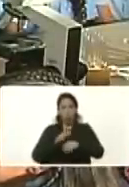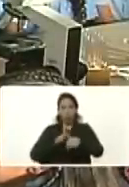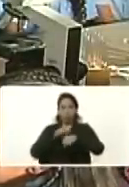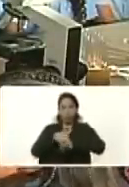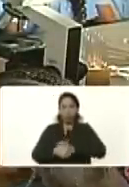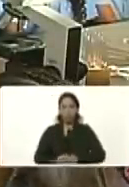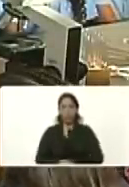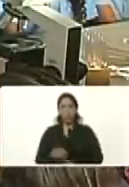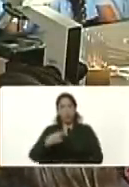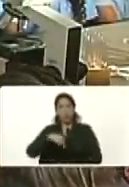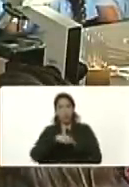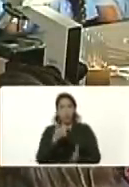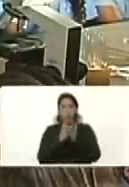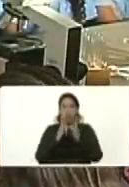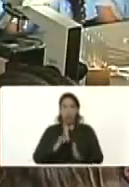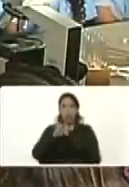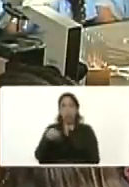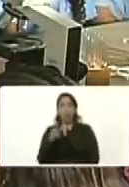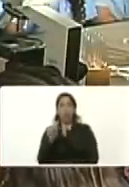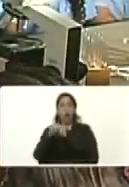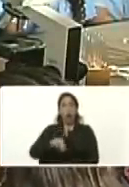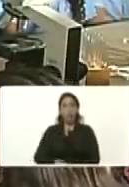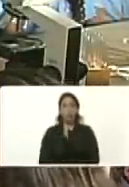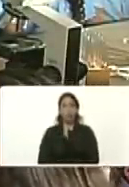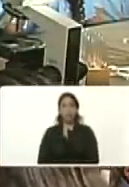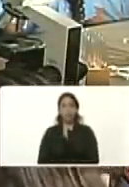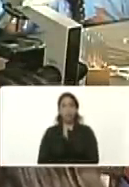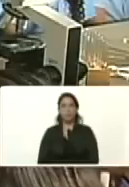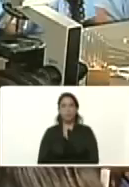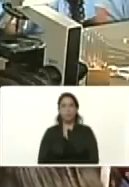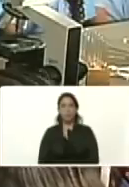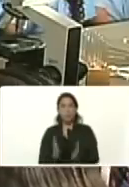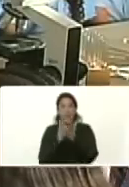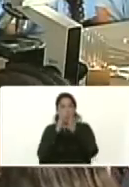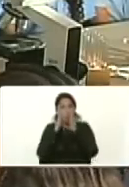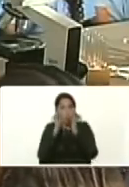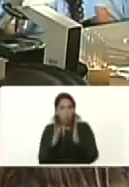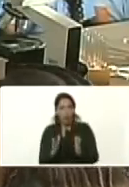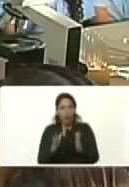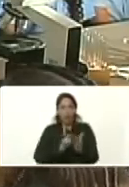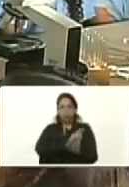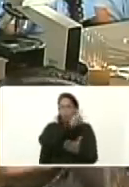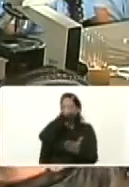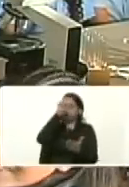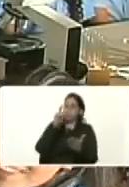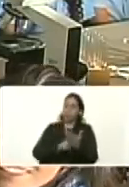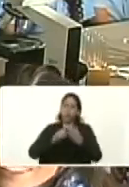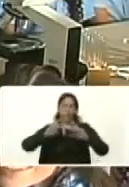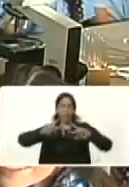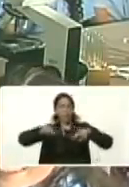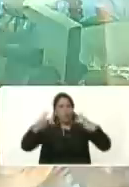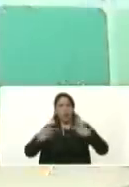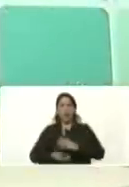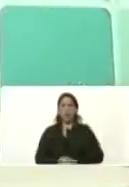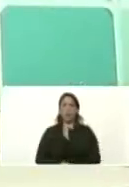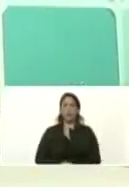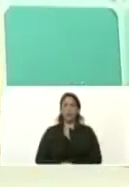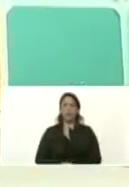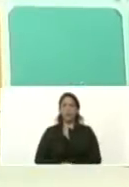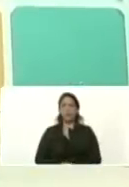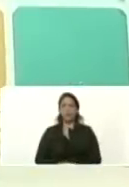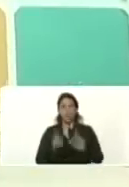aquí estamos la escuela juan daniel oliver rúgeles una escuela totalmente nueva para impartir